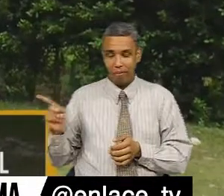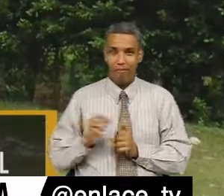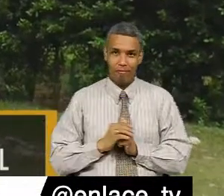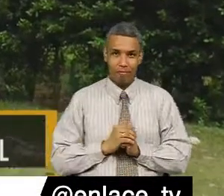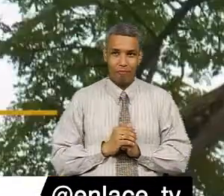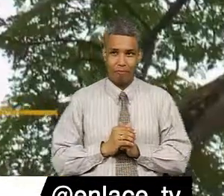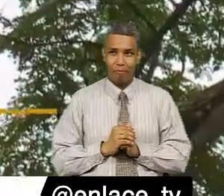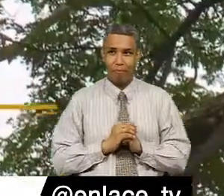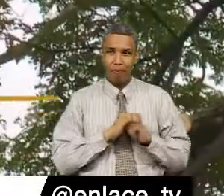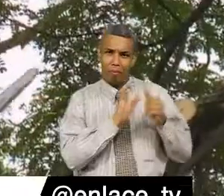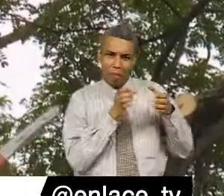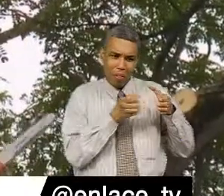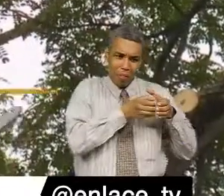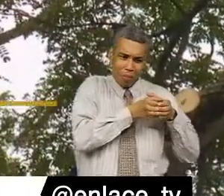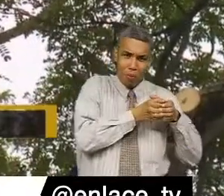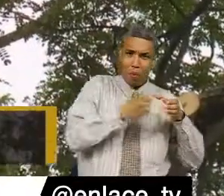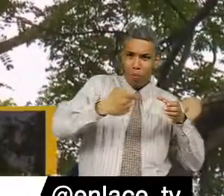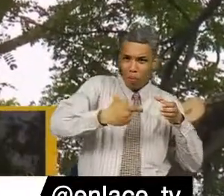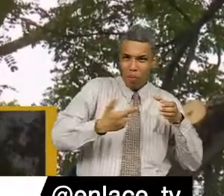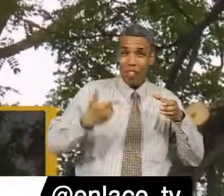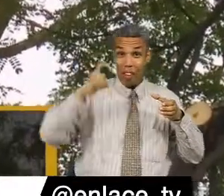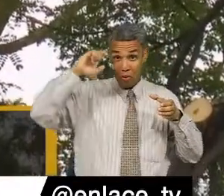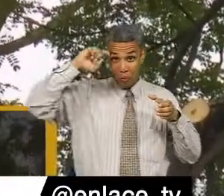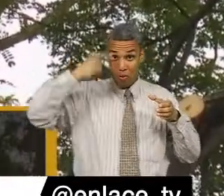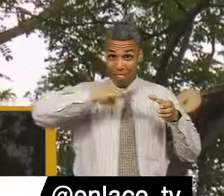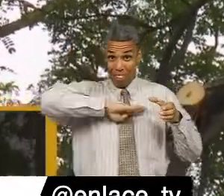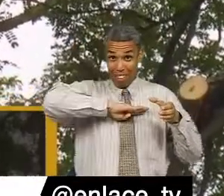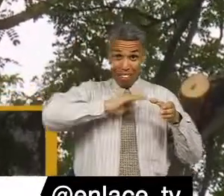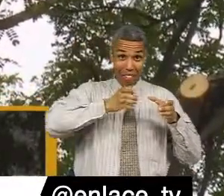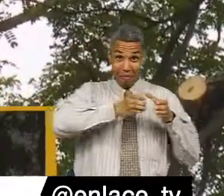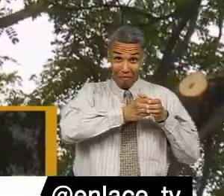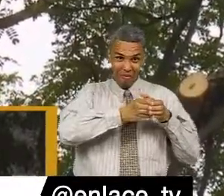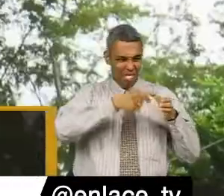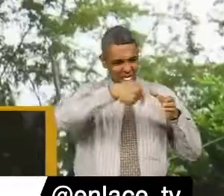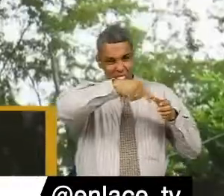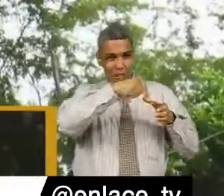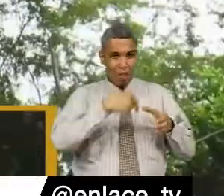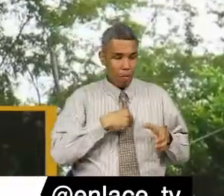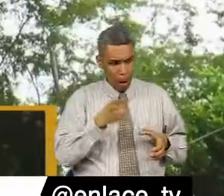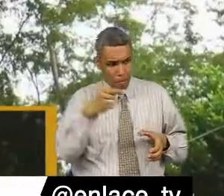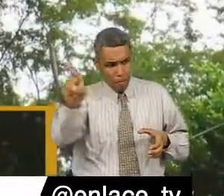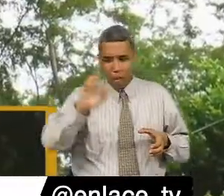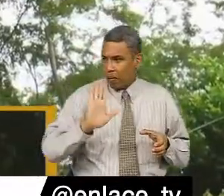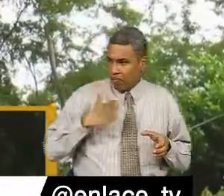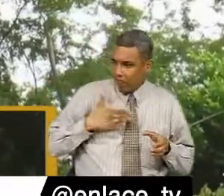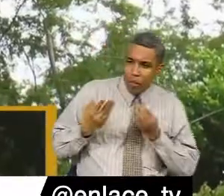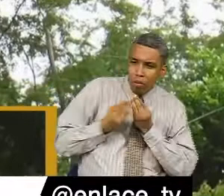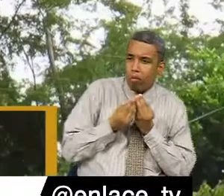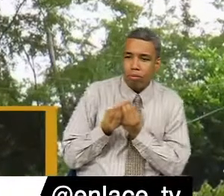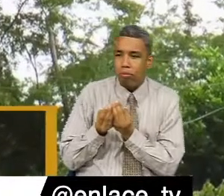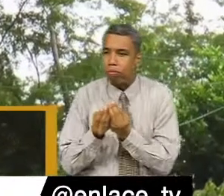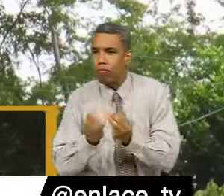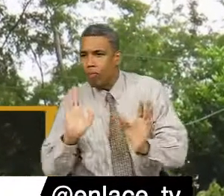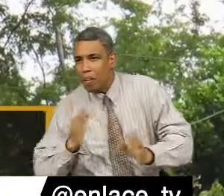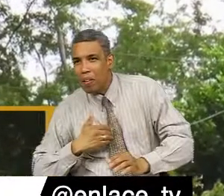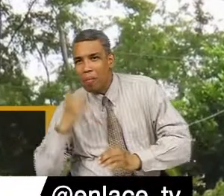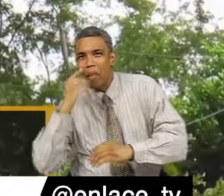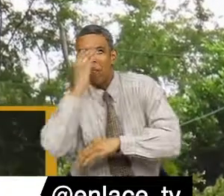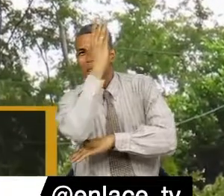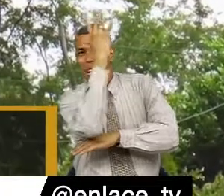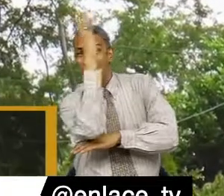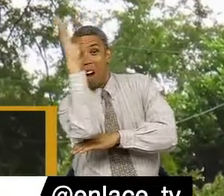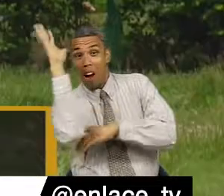de arborización y podas de la Secretaría de Infraestructura para cumplir con la cita de los habitantes, embellecer este sector de la Comuna 3. La actividad